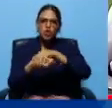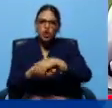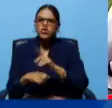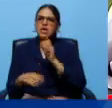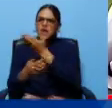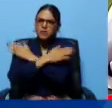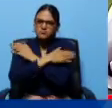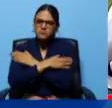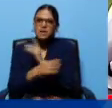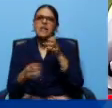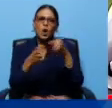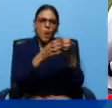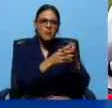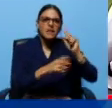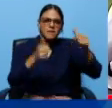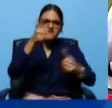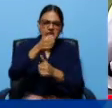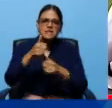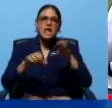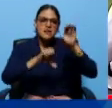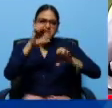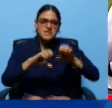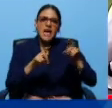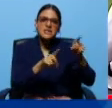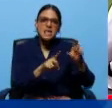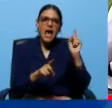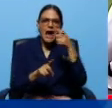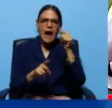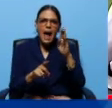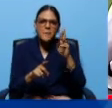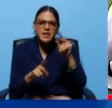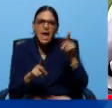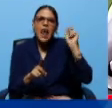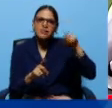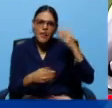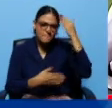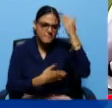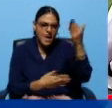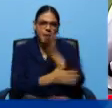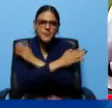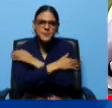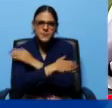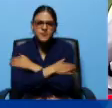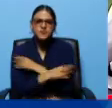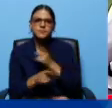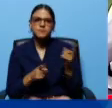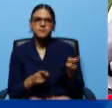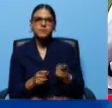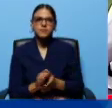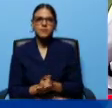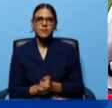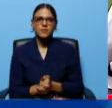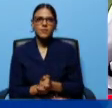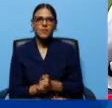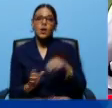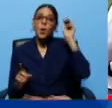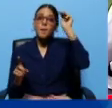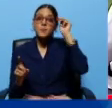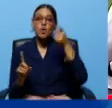Castro, compañera vicepresidenta de Ciencia, Tecnología y Salud,